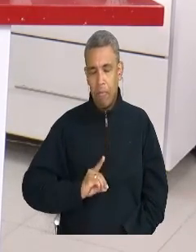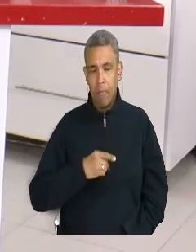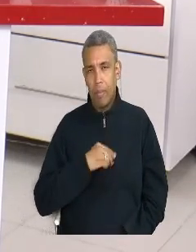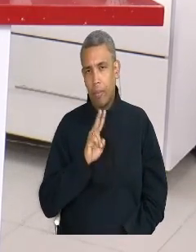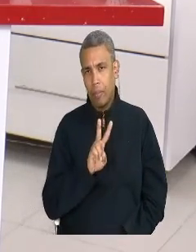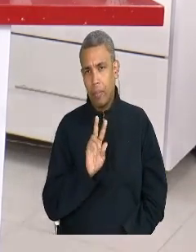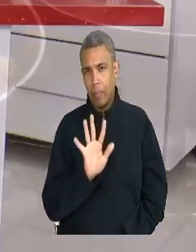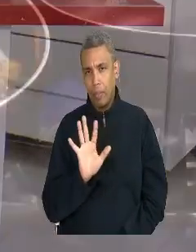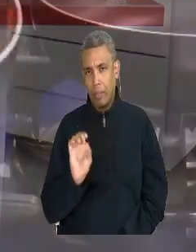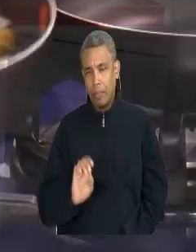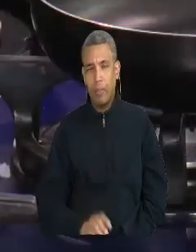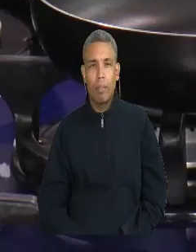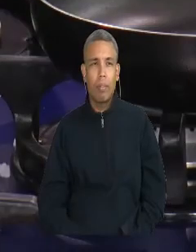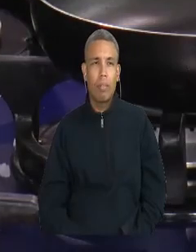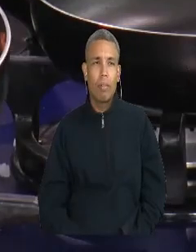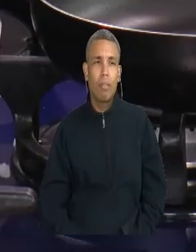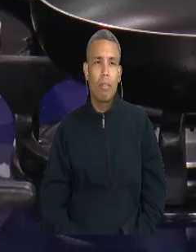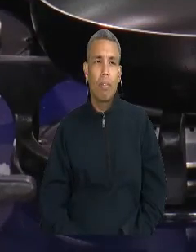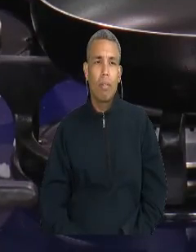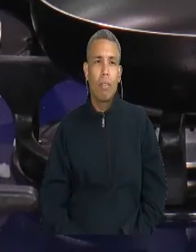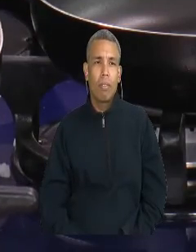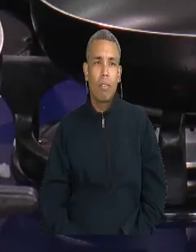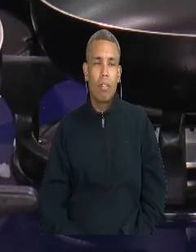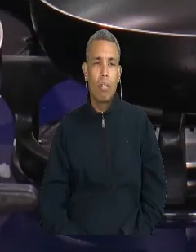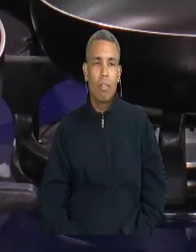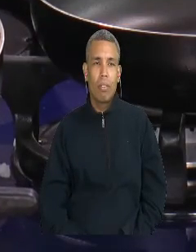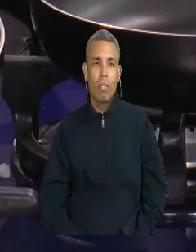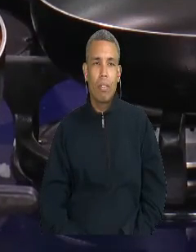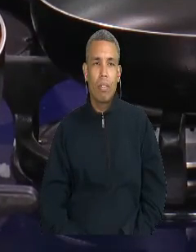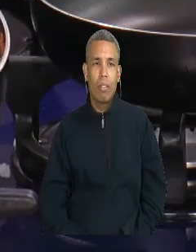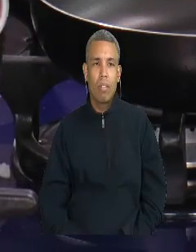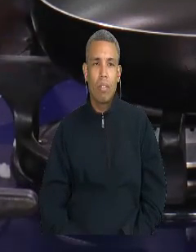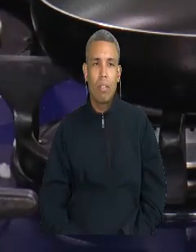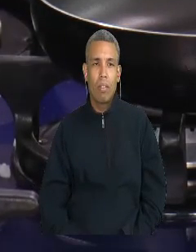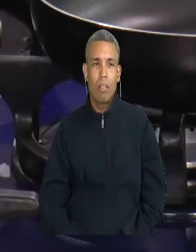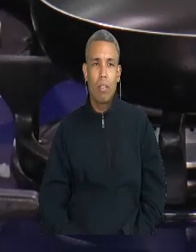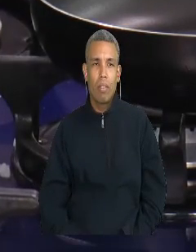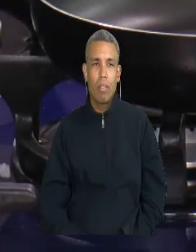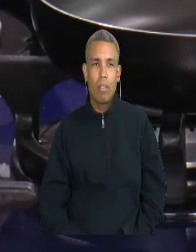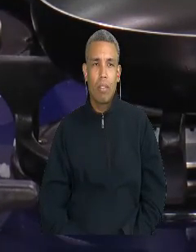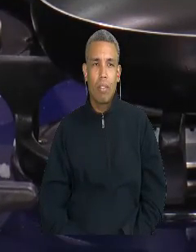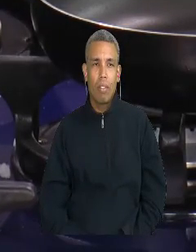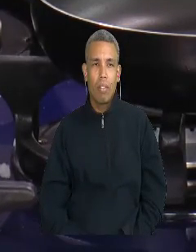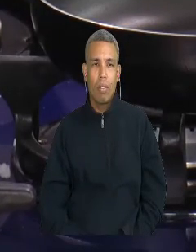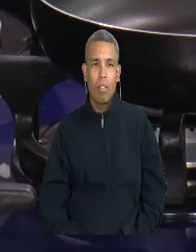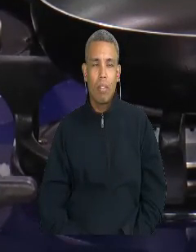dio nuestra querida Isa en el recetario. Entonces vean,